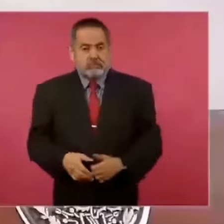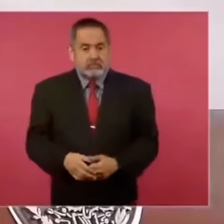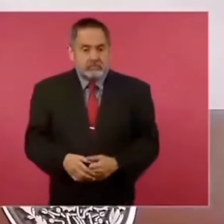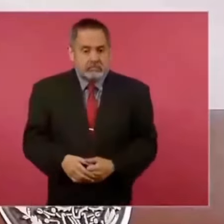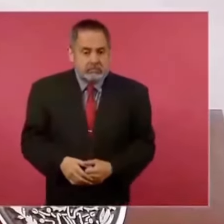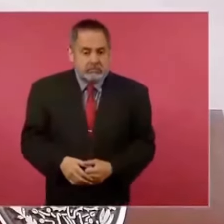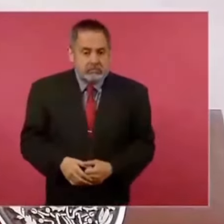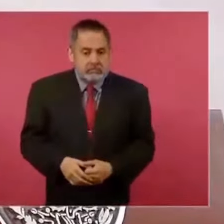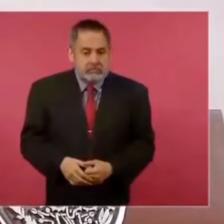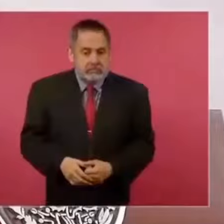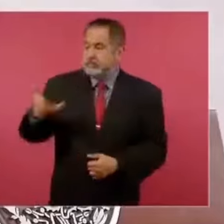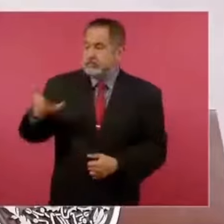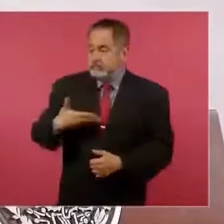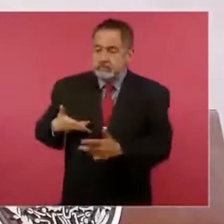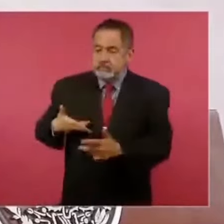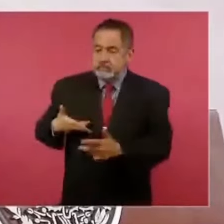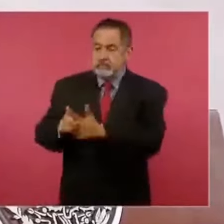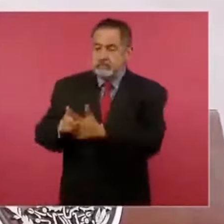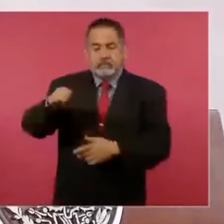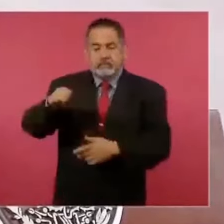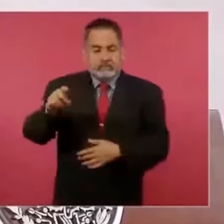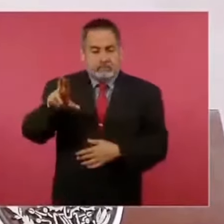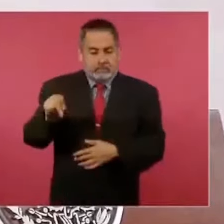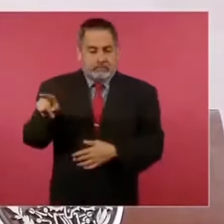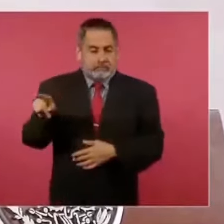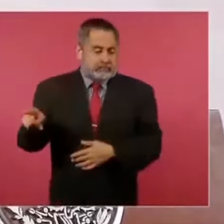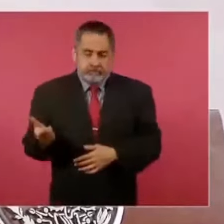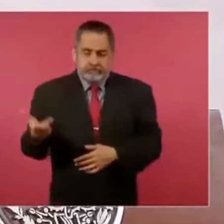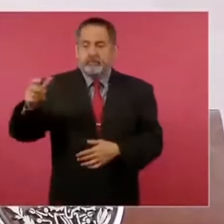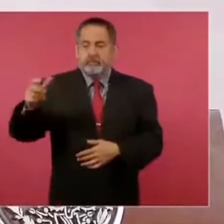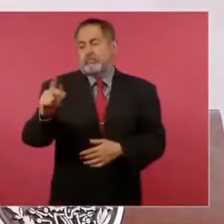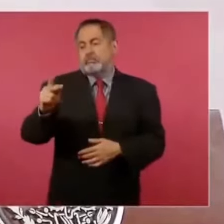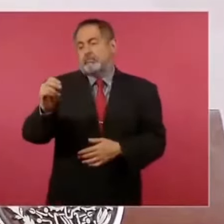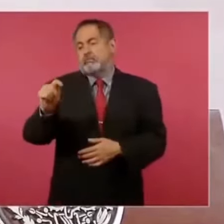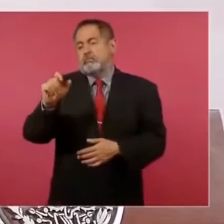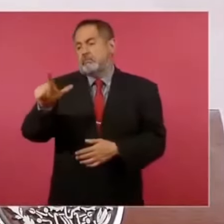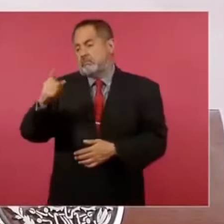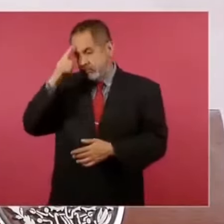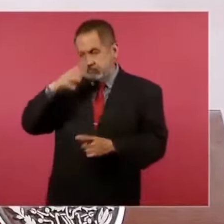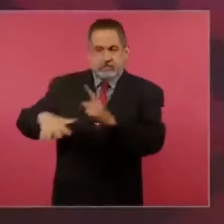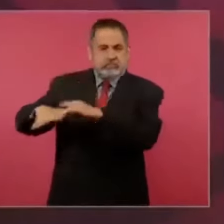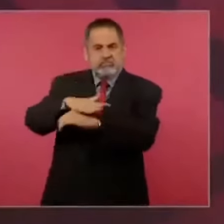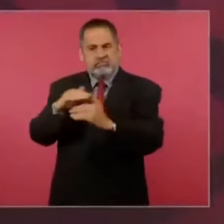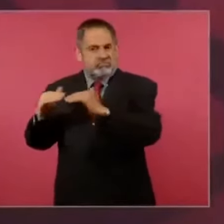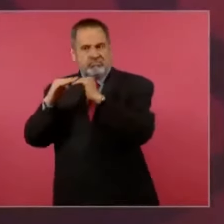del presidente Madero, el apóstol de nuestra democracia.